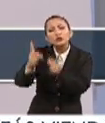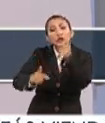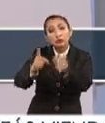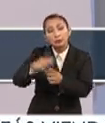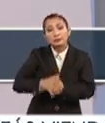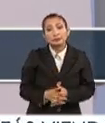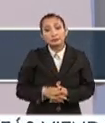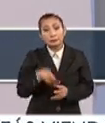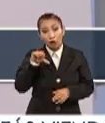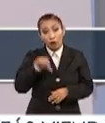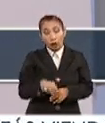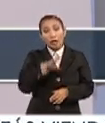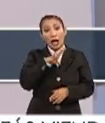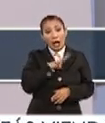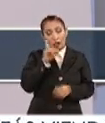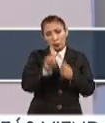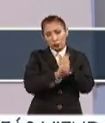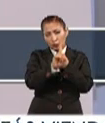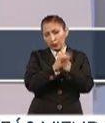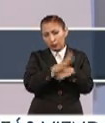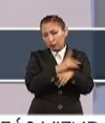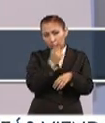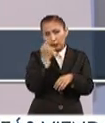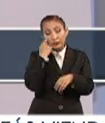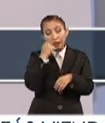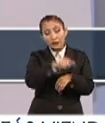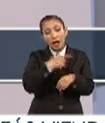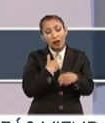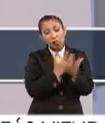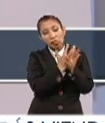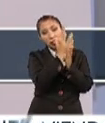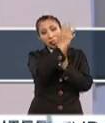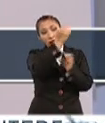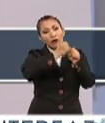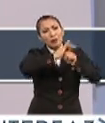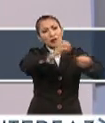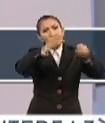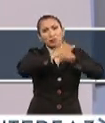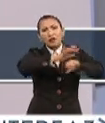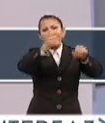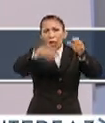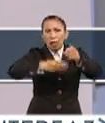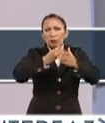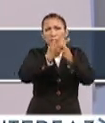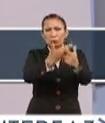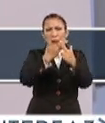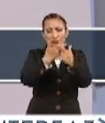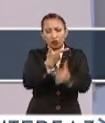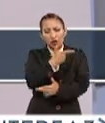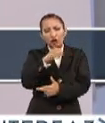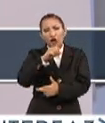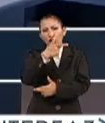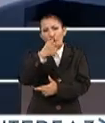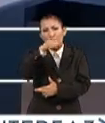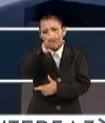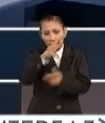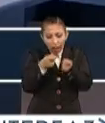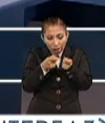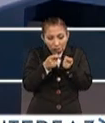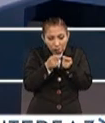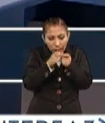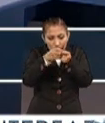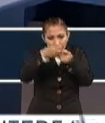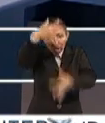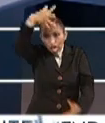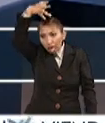Eso es muy importante. El día de hoy hay un gran problema porque tenemos una sobreexplotación de información, claro, ¿no? googleamos, buscamos, nos duele nuestros la